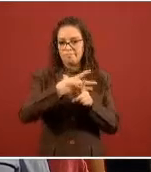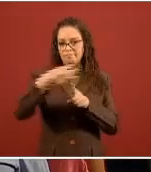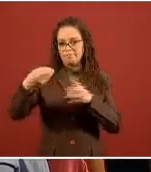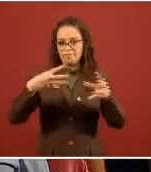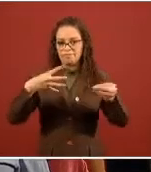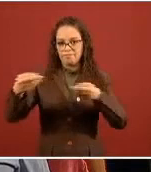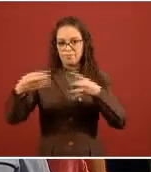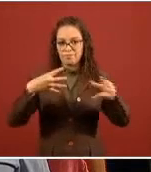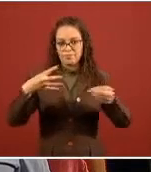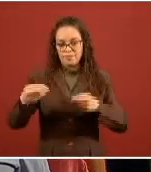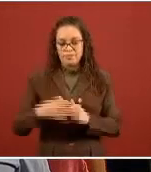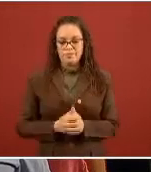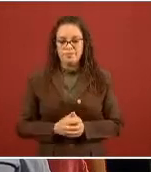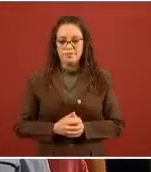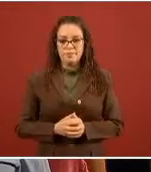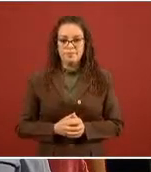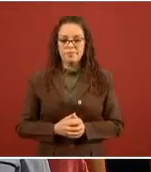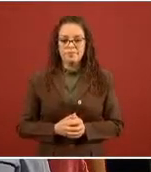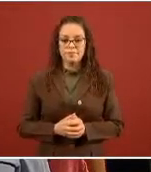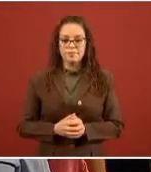favor.